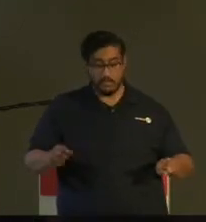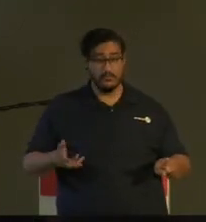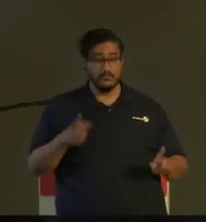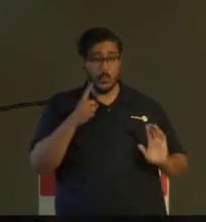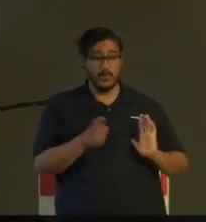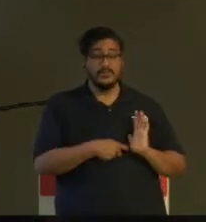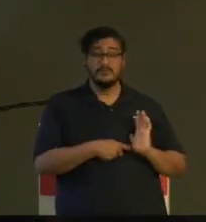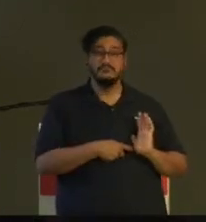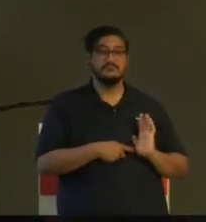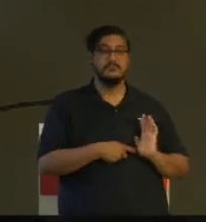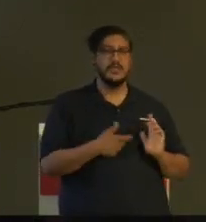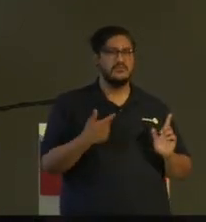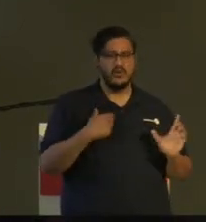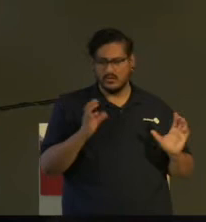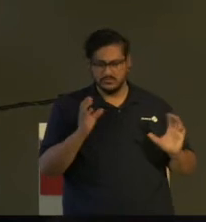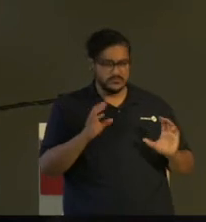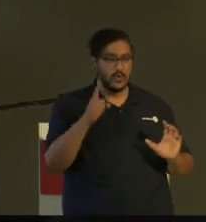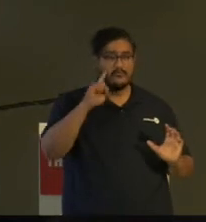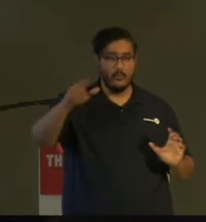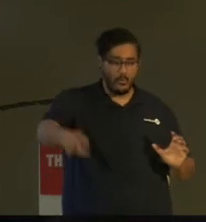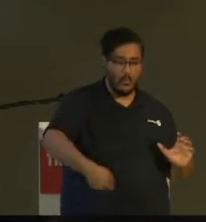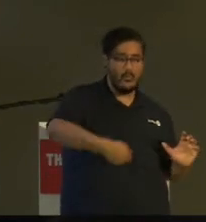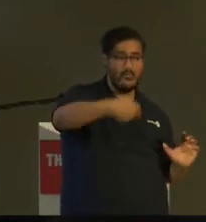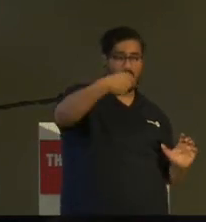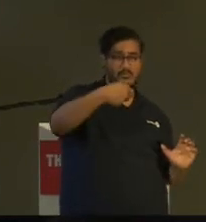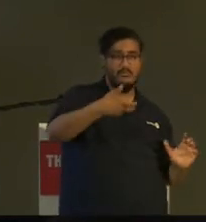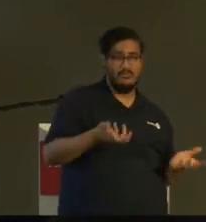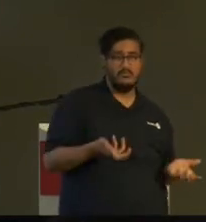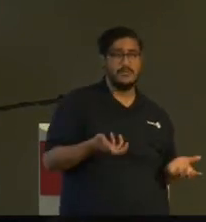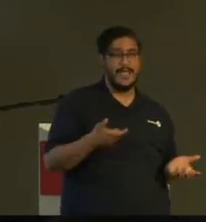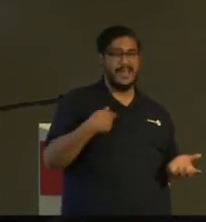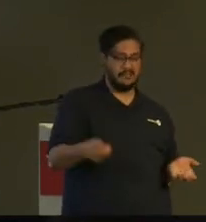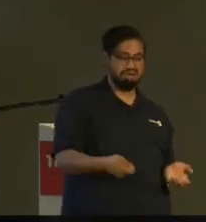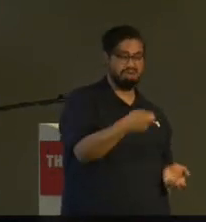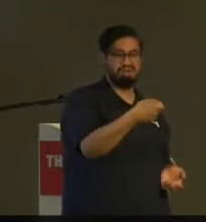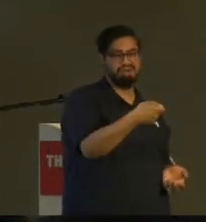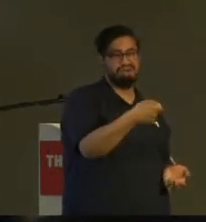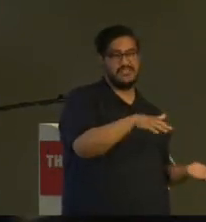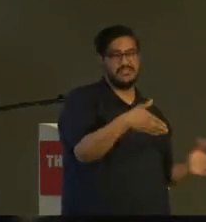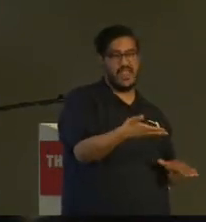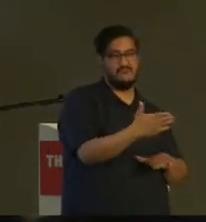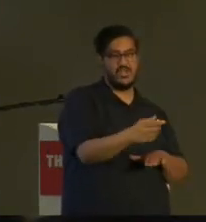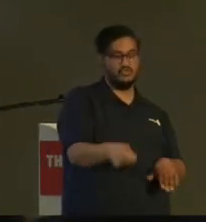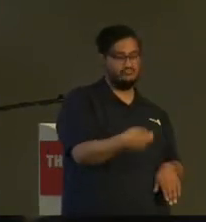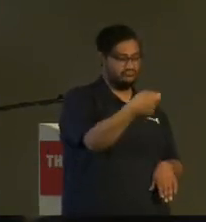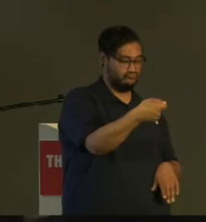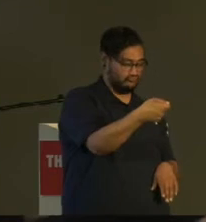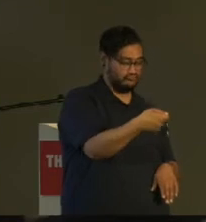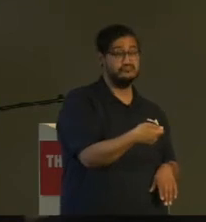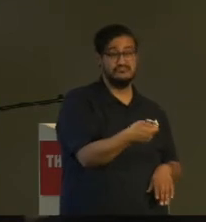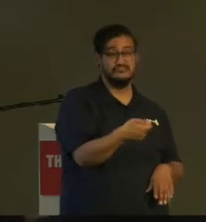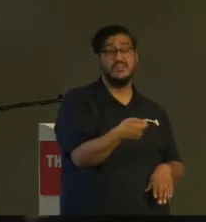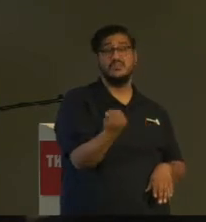De inmediato busqué el guante de hule para el teñido de cabello y saqué al pez muerto. En los días